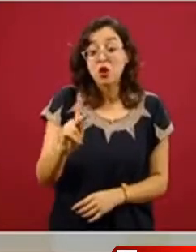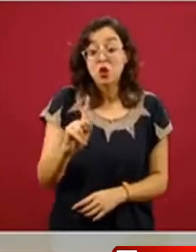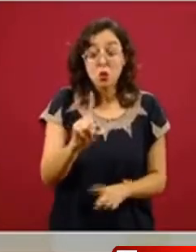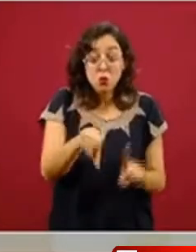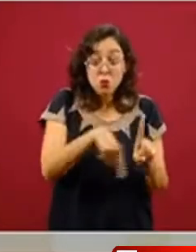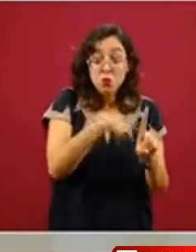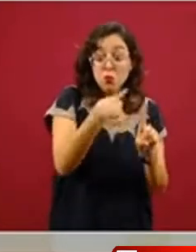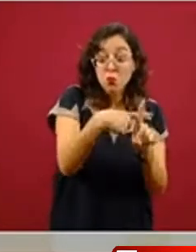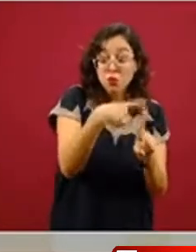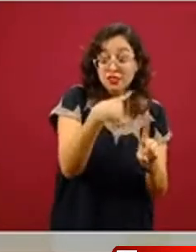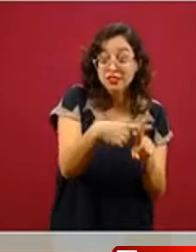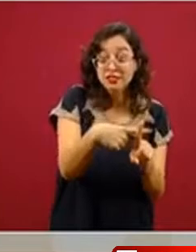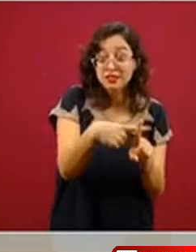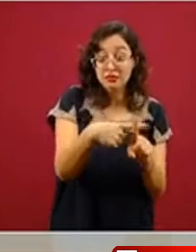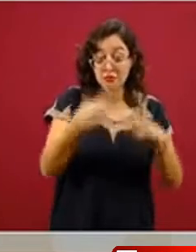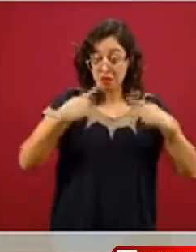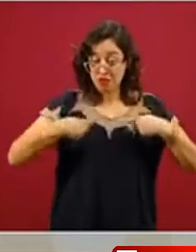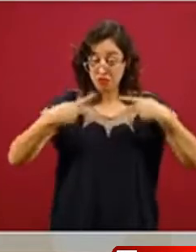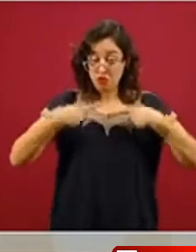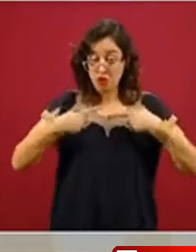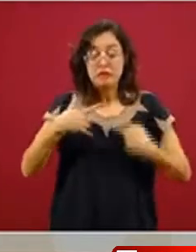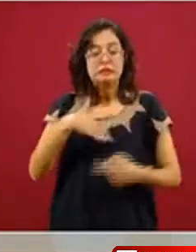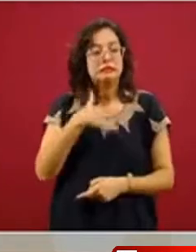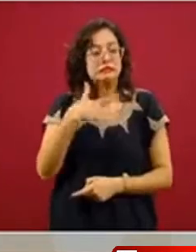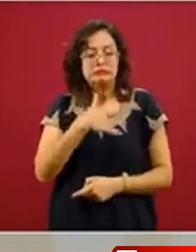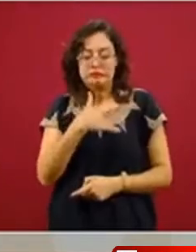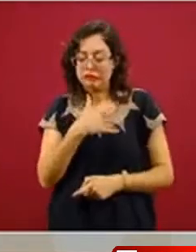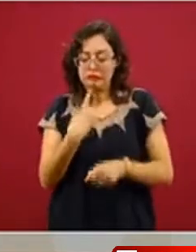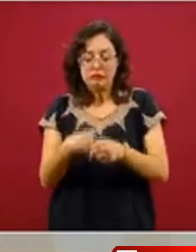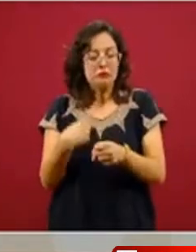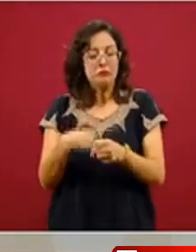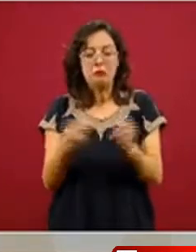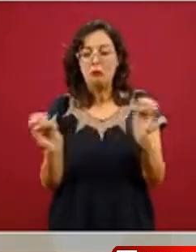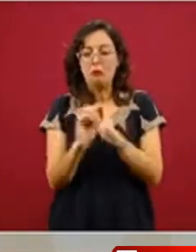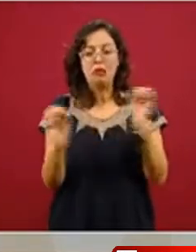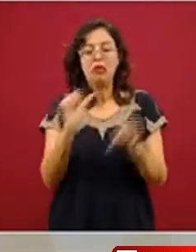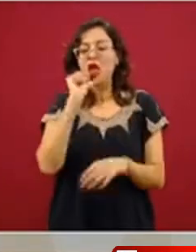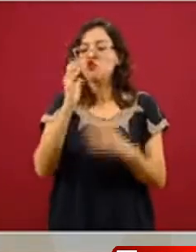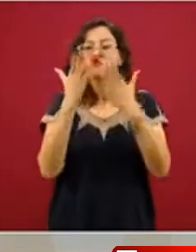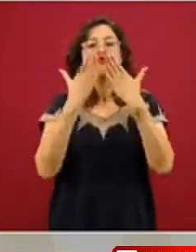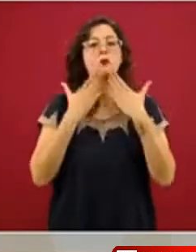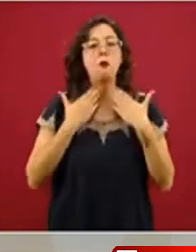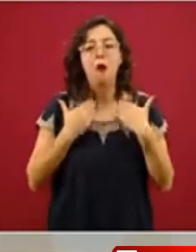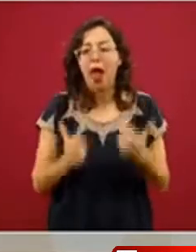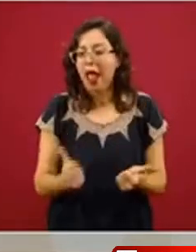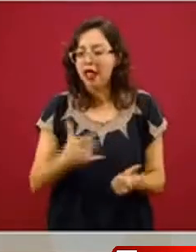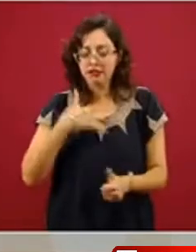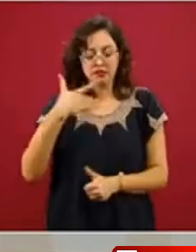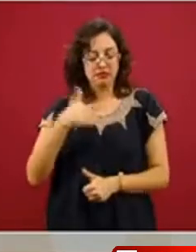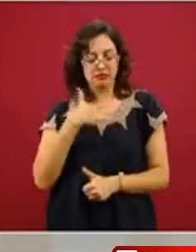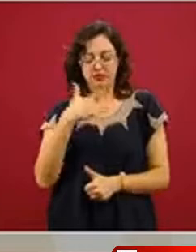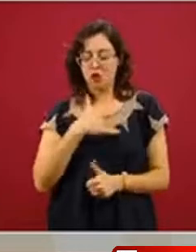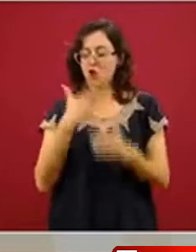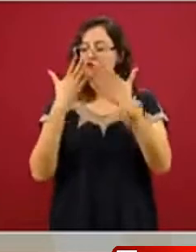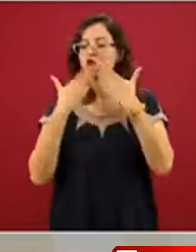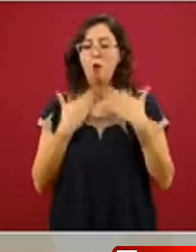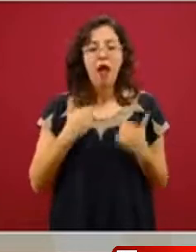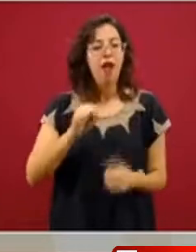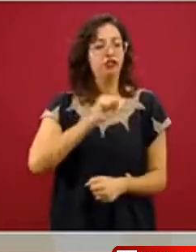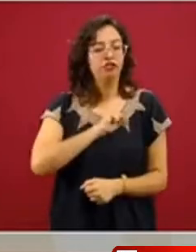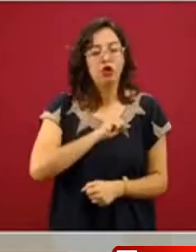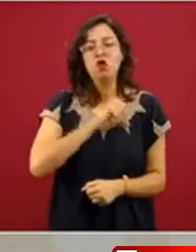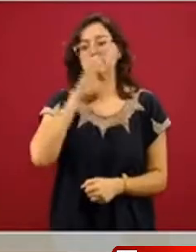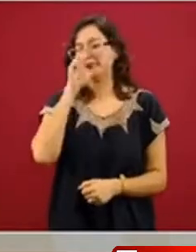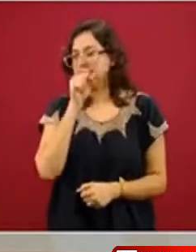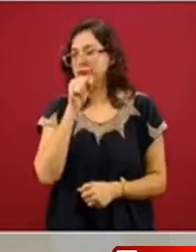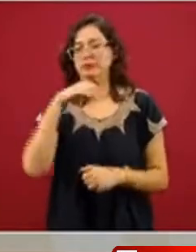salgan positivas personas asintomáticas que solamente por el deseo de saber si tienen o no